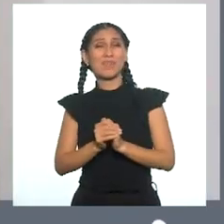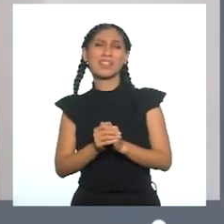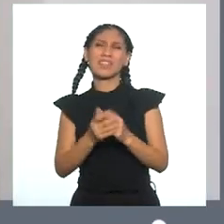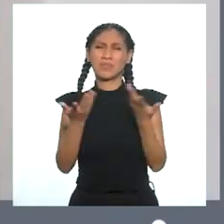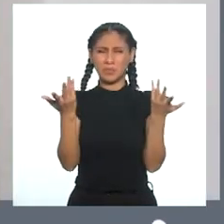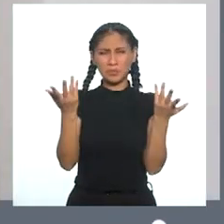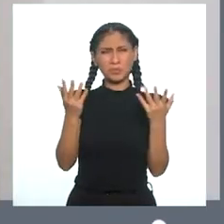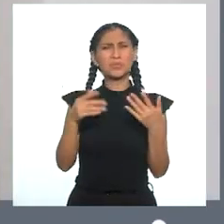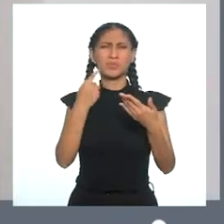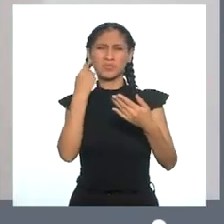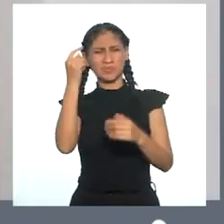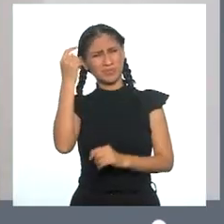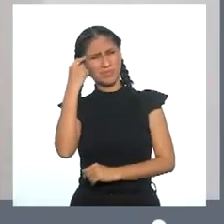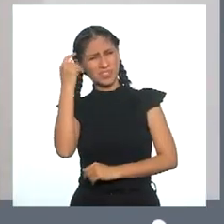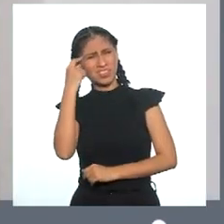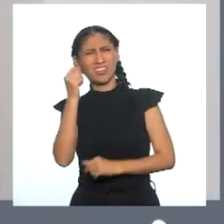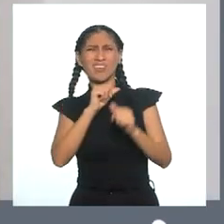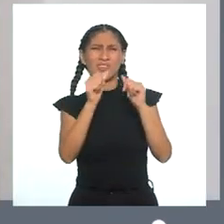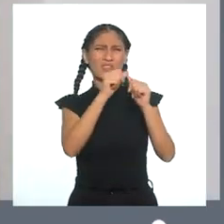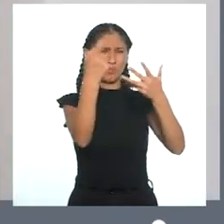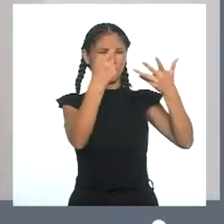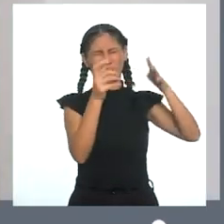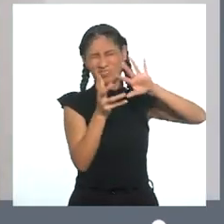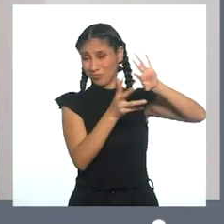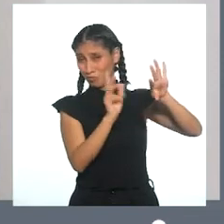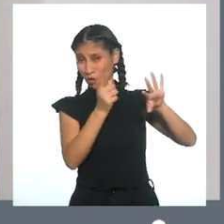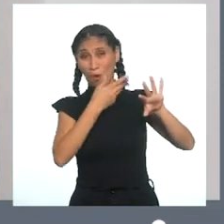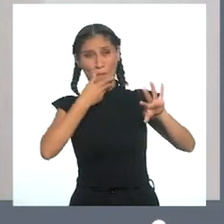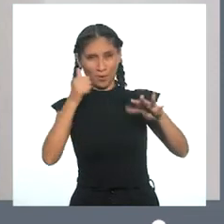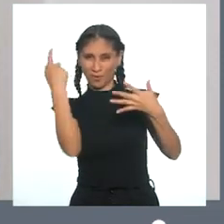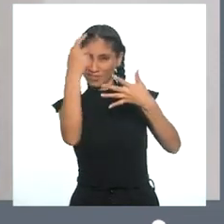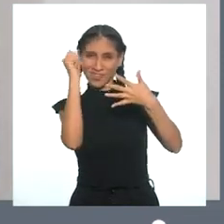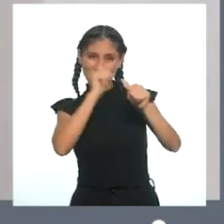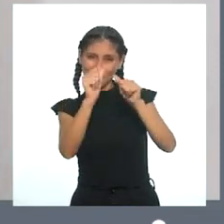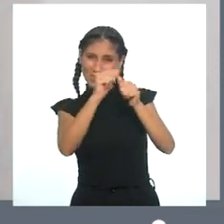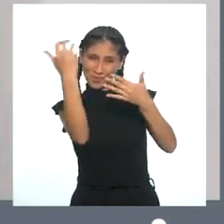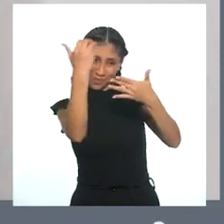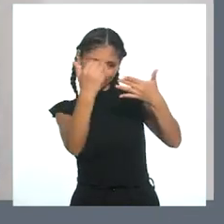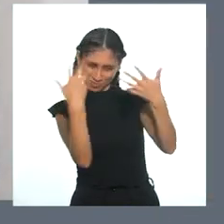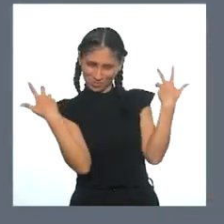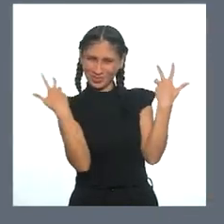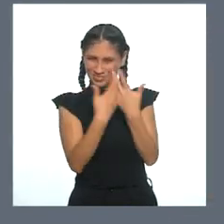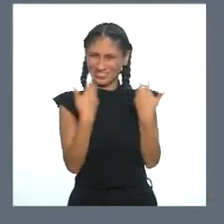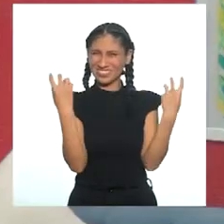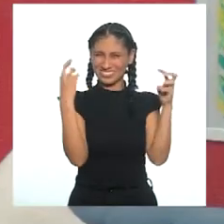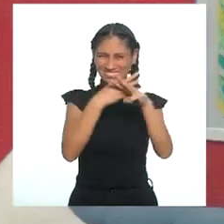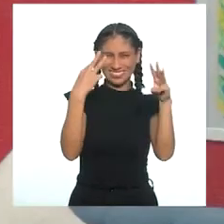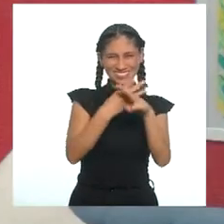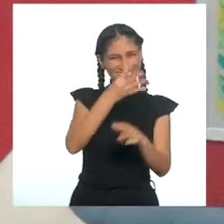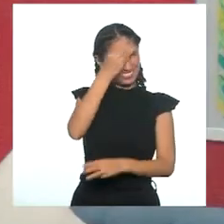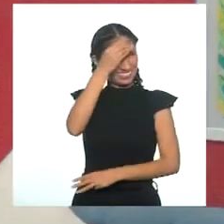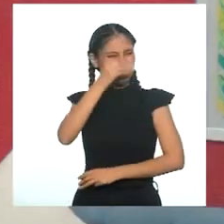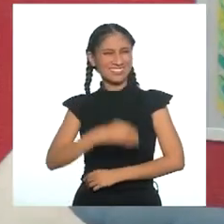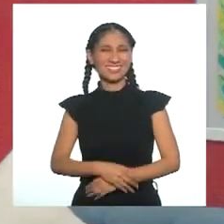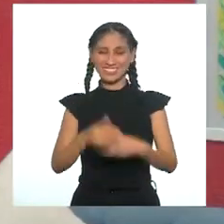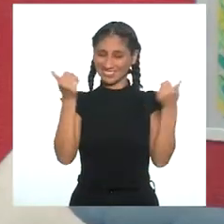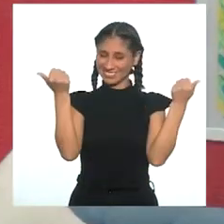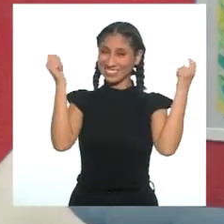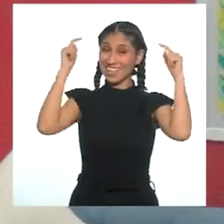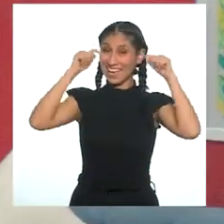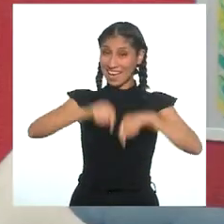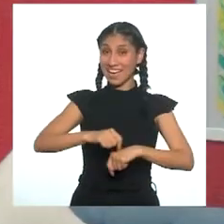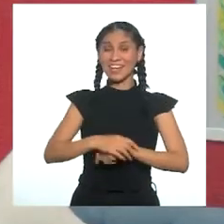dejar de decir que los números no son lo nuestro y darle una nueva oportunidad a las matemáticas. ¡Claro que sí! En